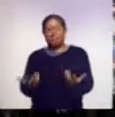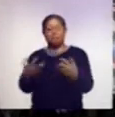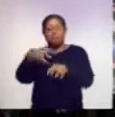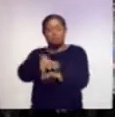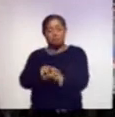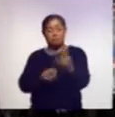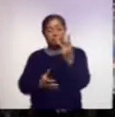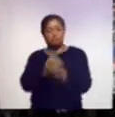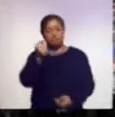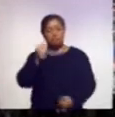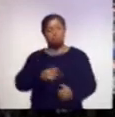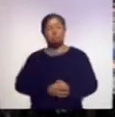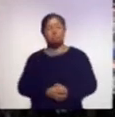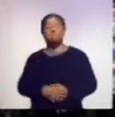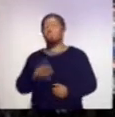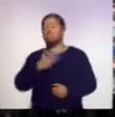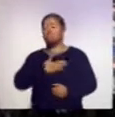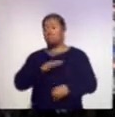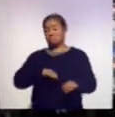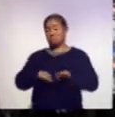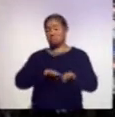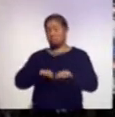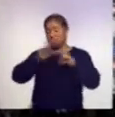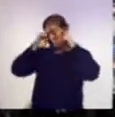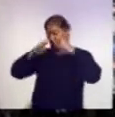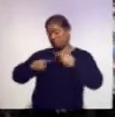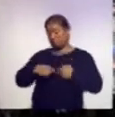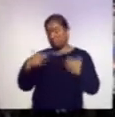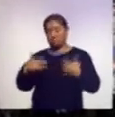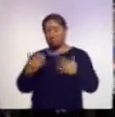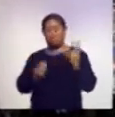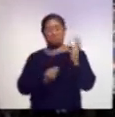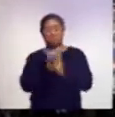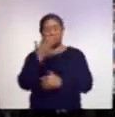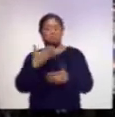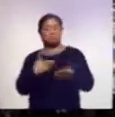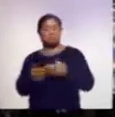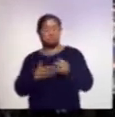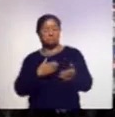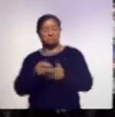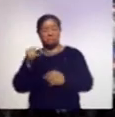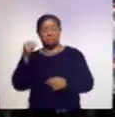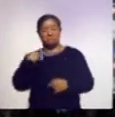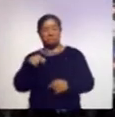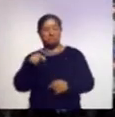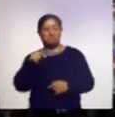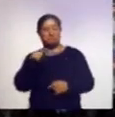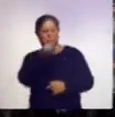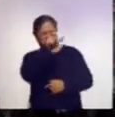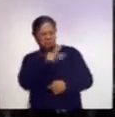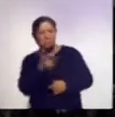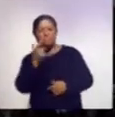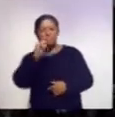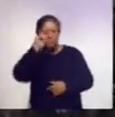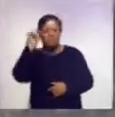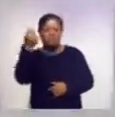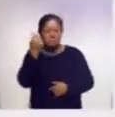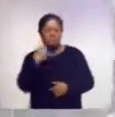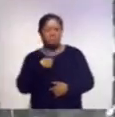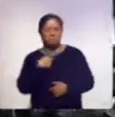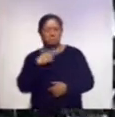Fue acreedor en la categoría de nuevos diseños. Yo imagino que hace por el tipo de técnica que se